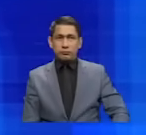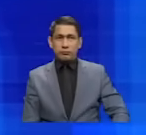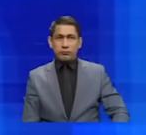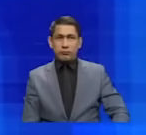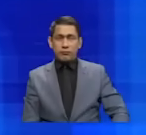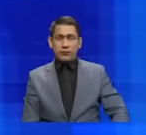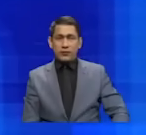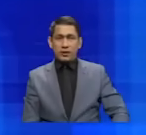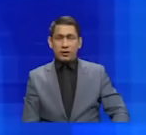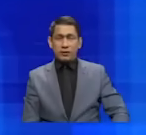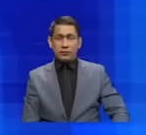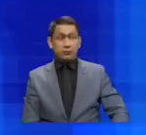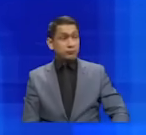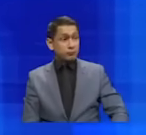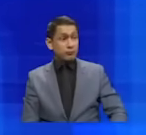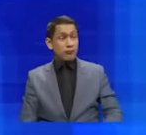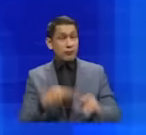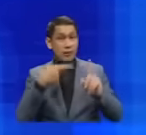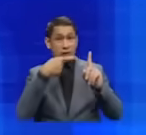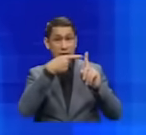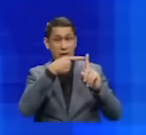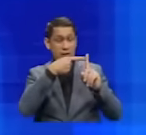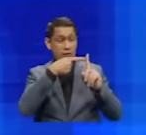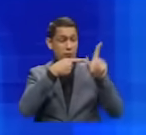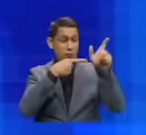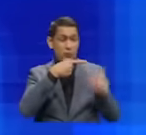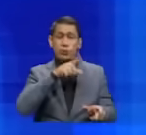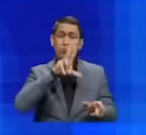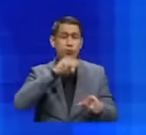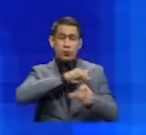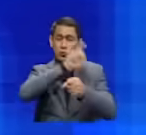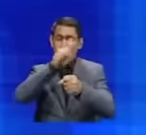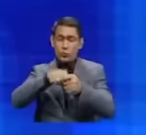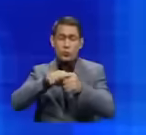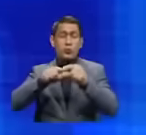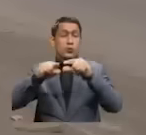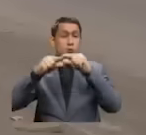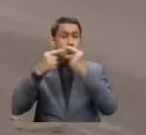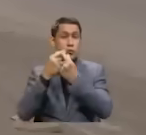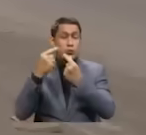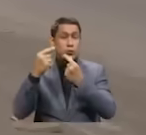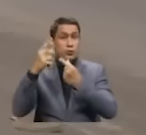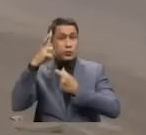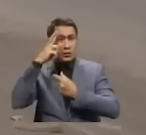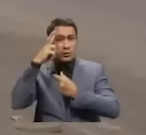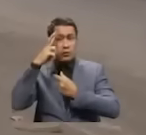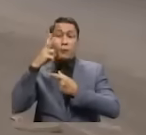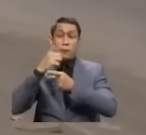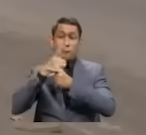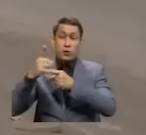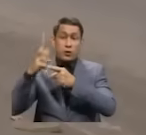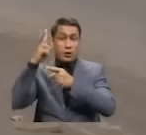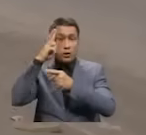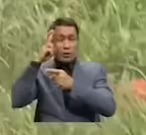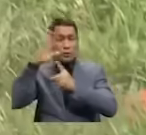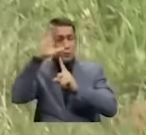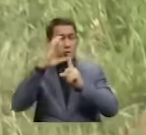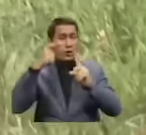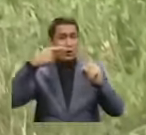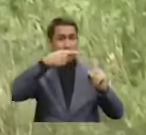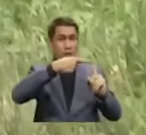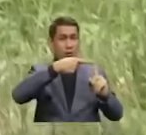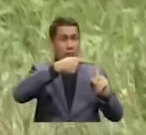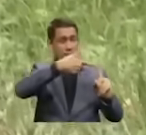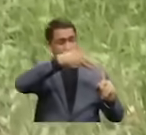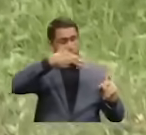negarse a reintegrarse a un grupo terrorista, un hombre fue baleado en Durán. El joven caminaba para su vivienda cuando fue interceptado